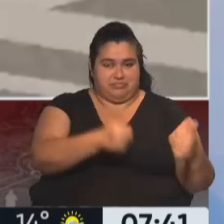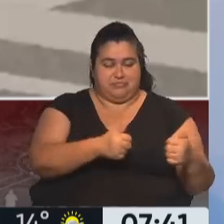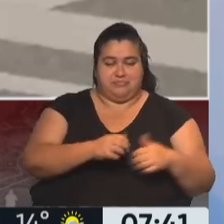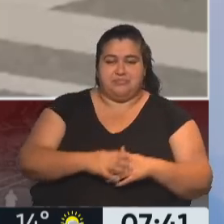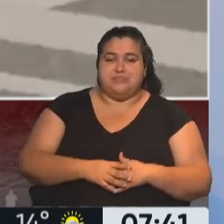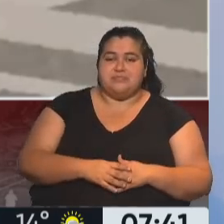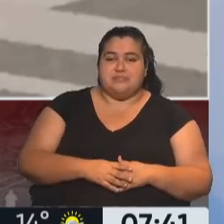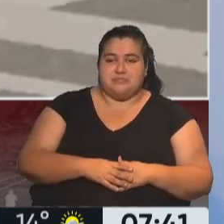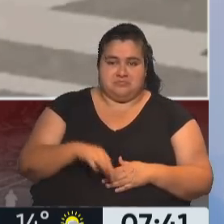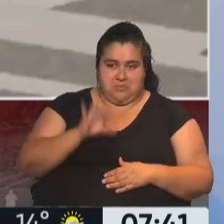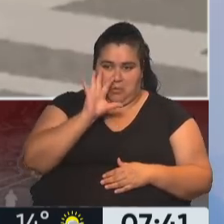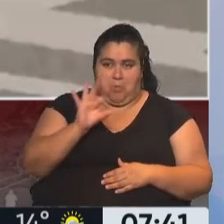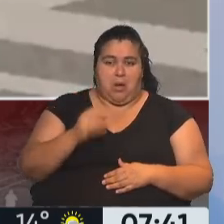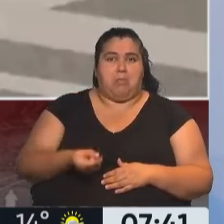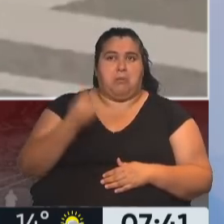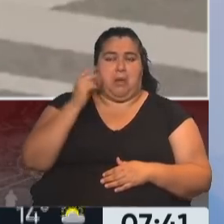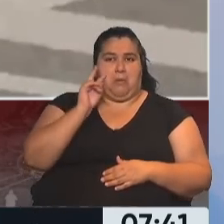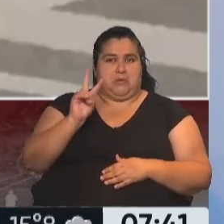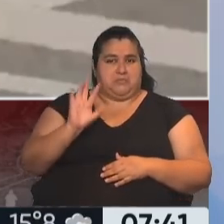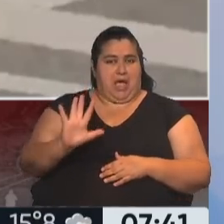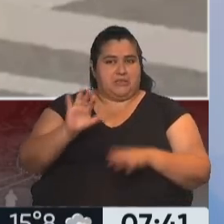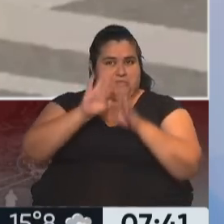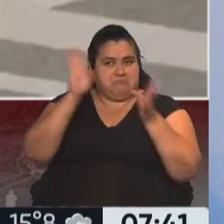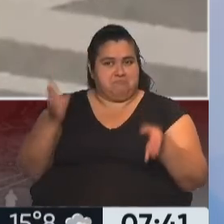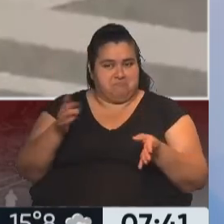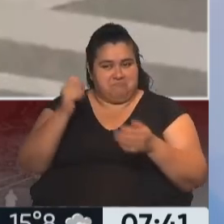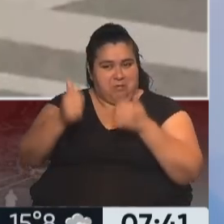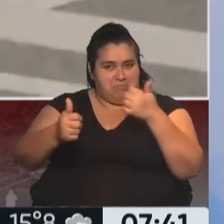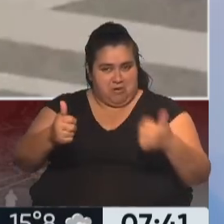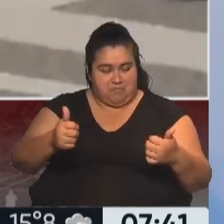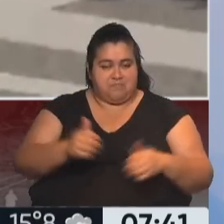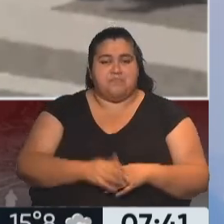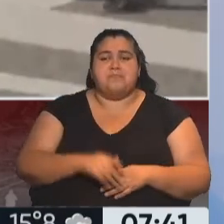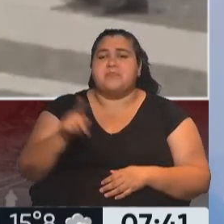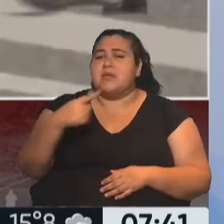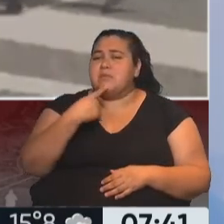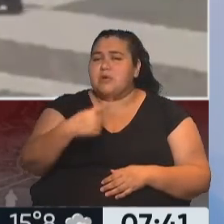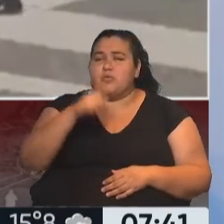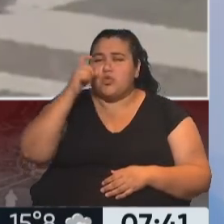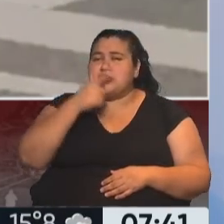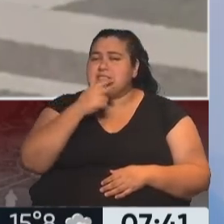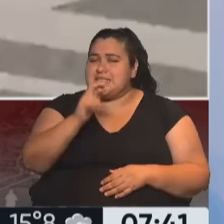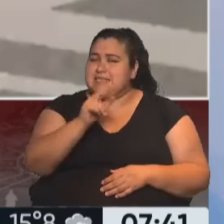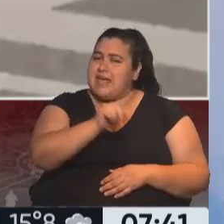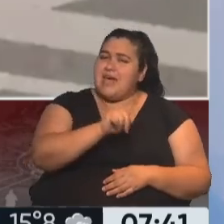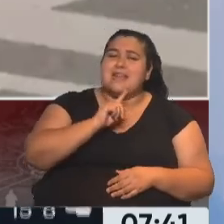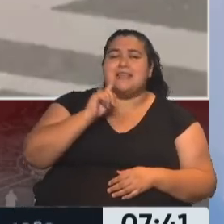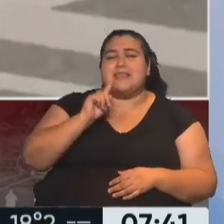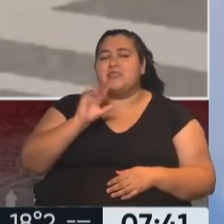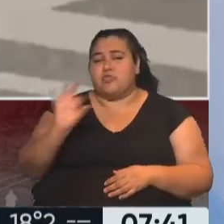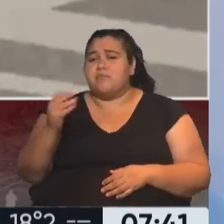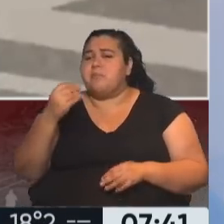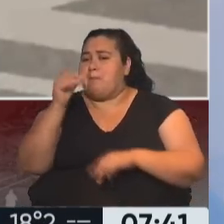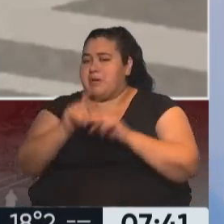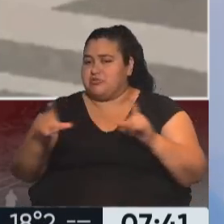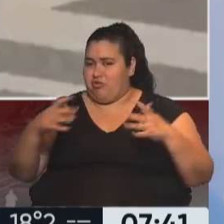porque... Nunca. No, yo por lo menos no tengo memoria. Consultarles a César y a Tito la vestimenta de quienes lo están esperando,